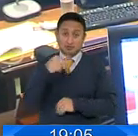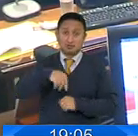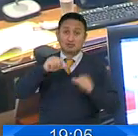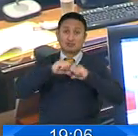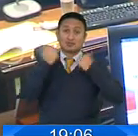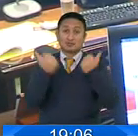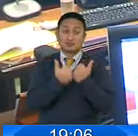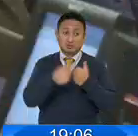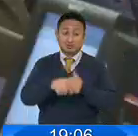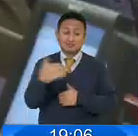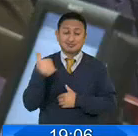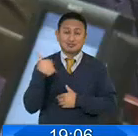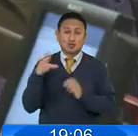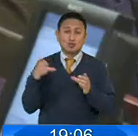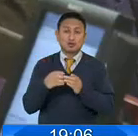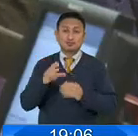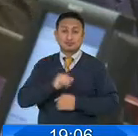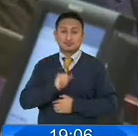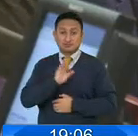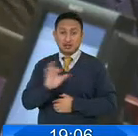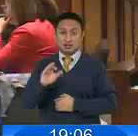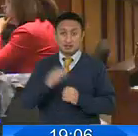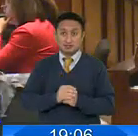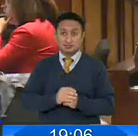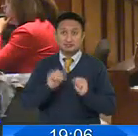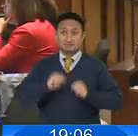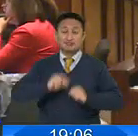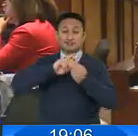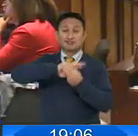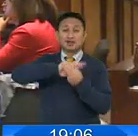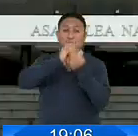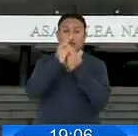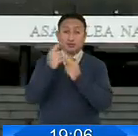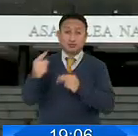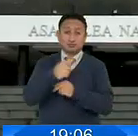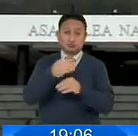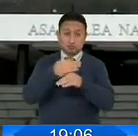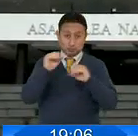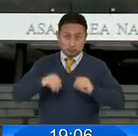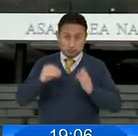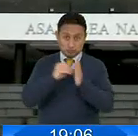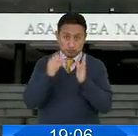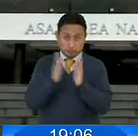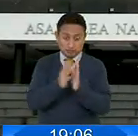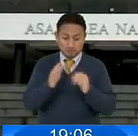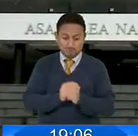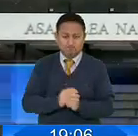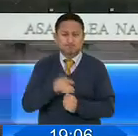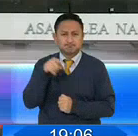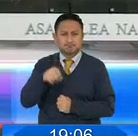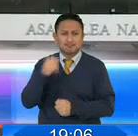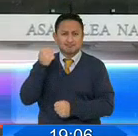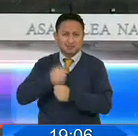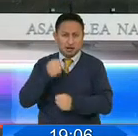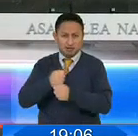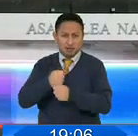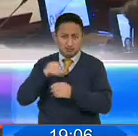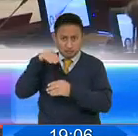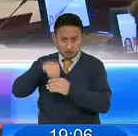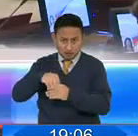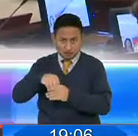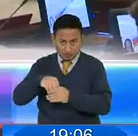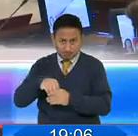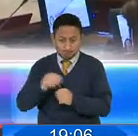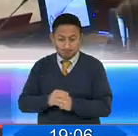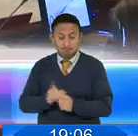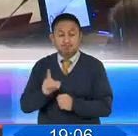comité de ética. La reforma incorporada en la ley de la función legislativa recientemente busca transparentar el trabajo en el parlamento. La mesa